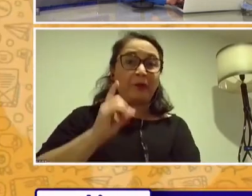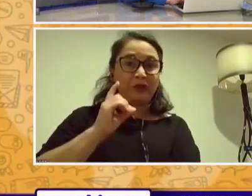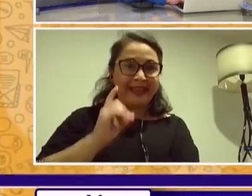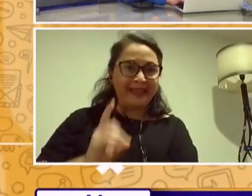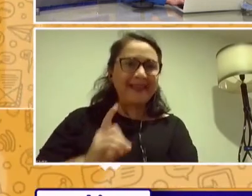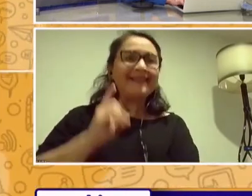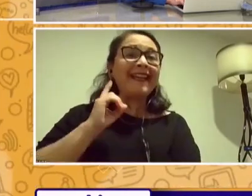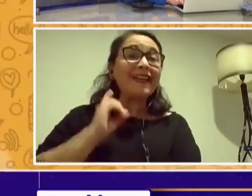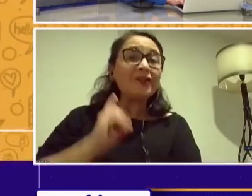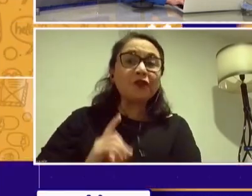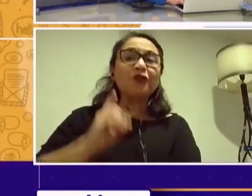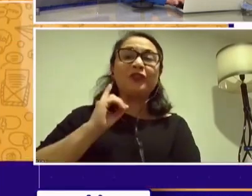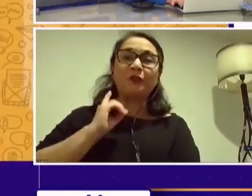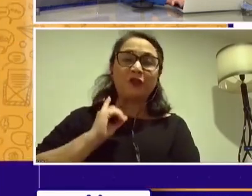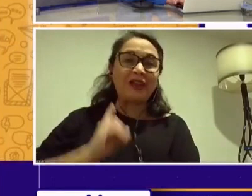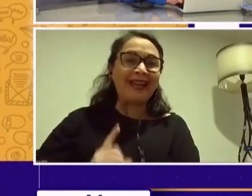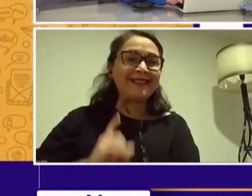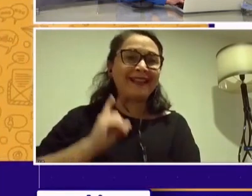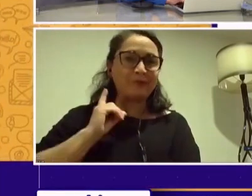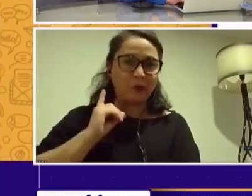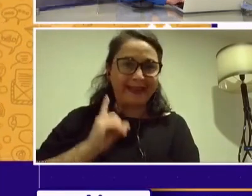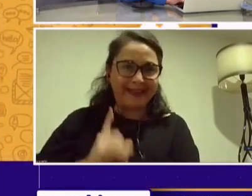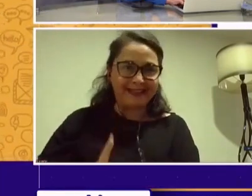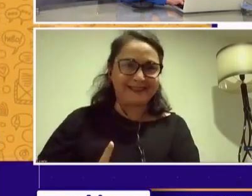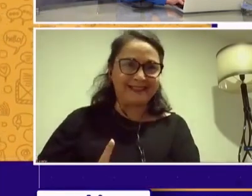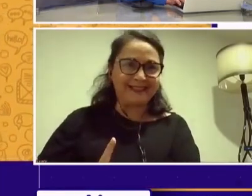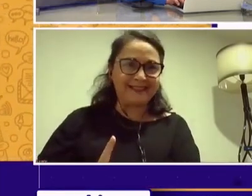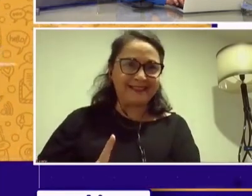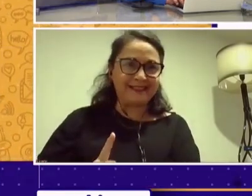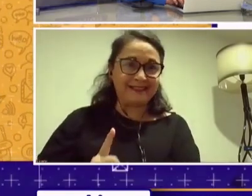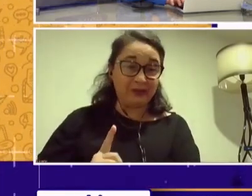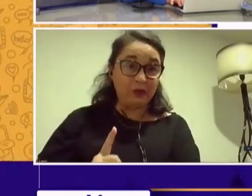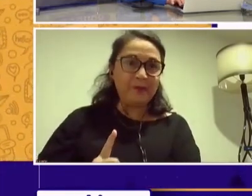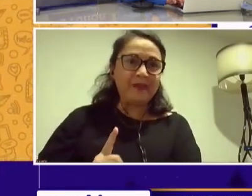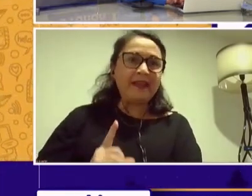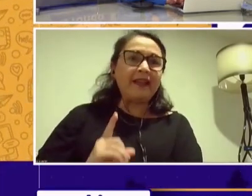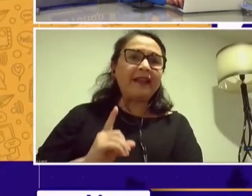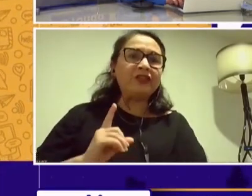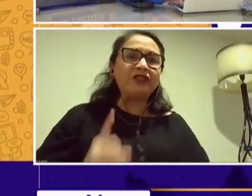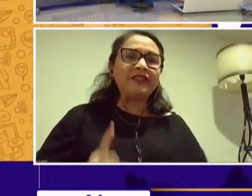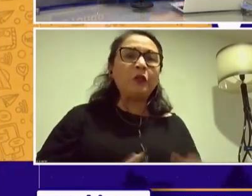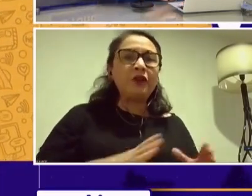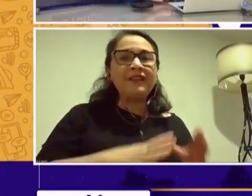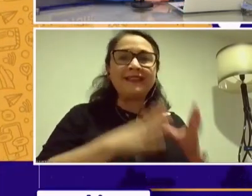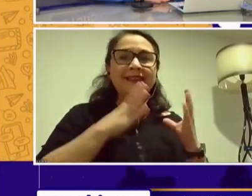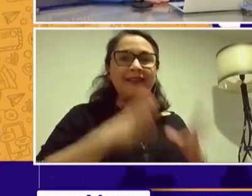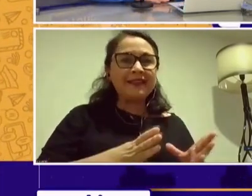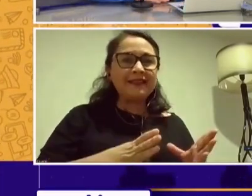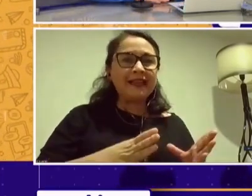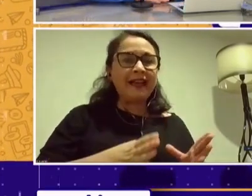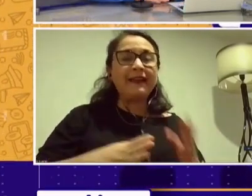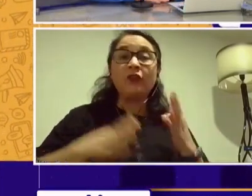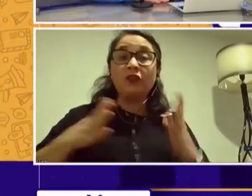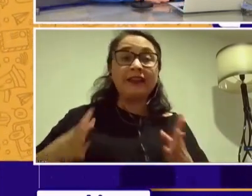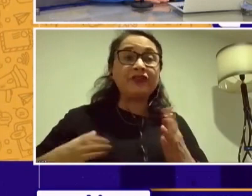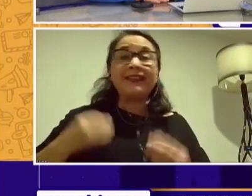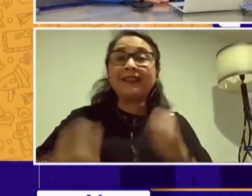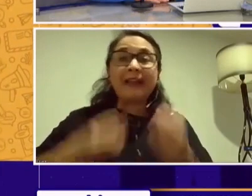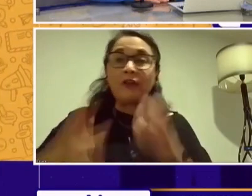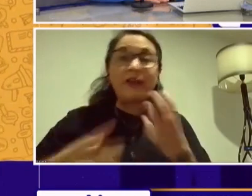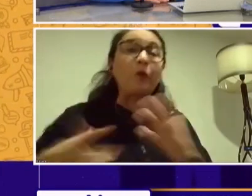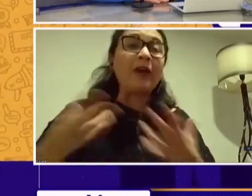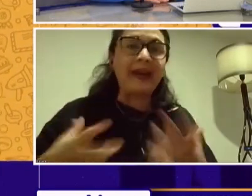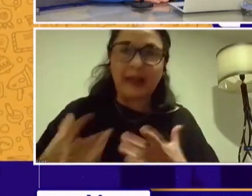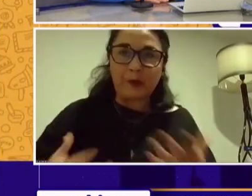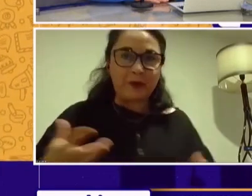porque protege derechos constitucionales de las mujeres, ¿no? Entonces, luego de esta sentencia, en el Congreso se